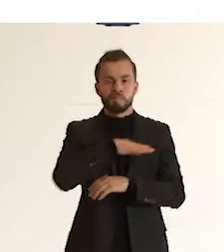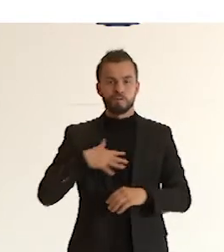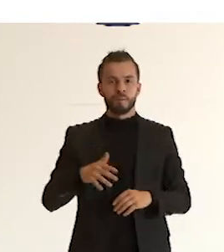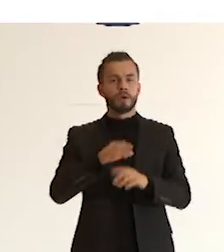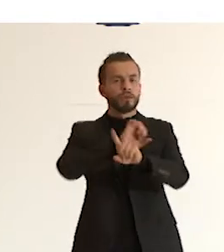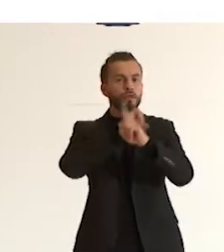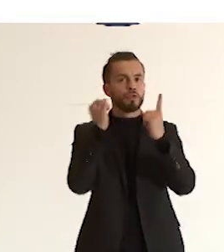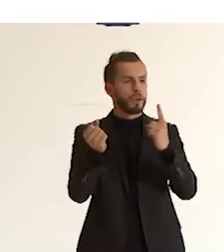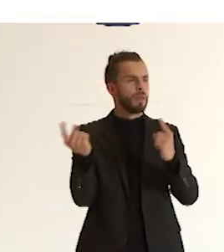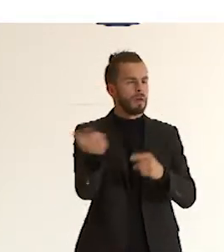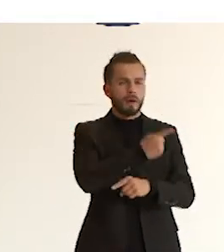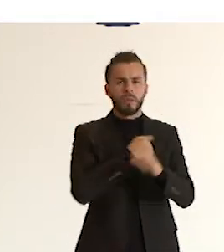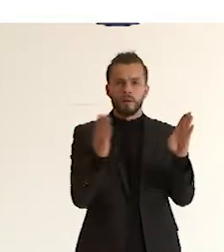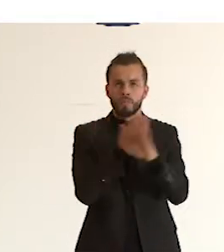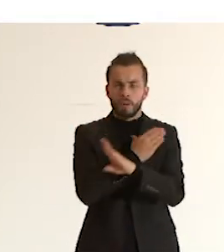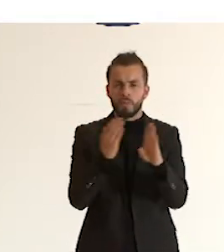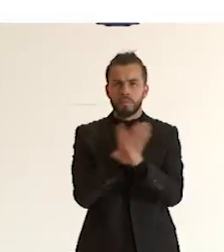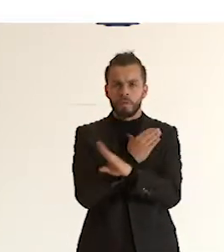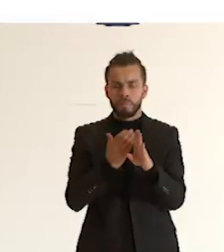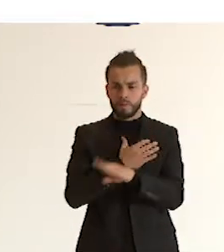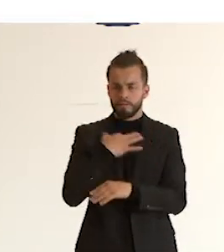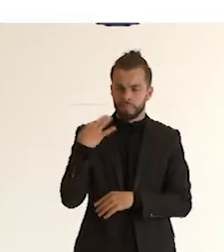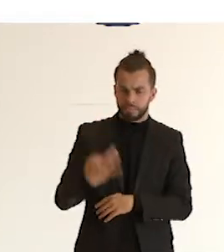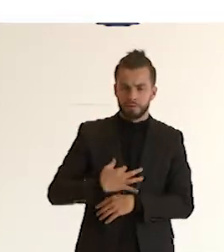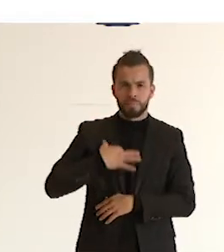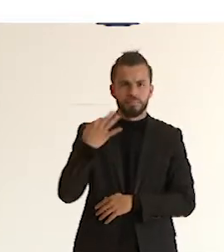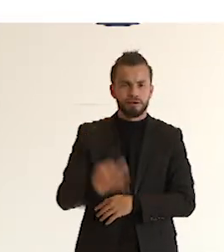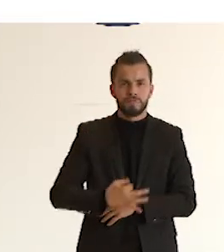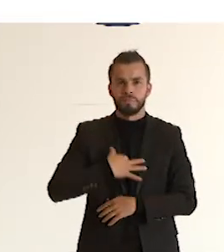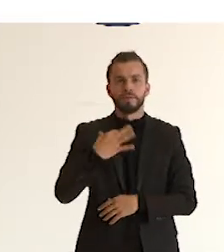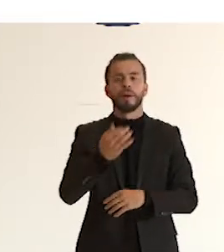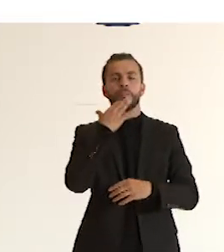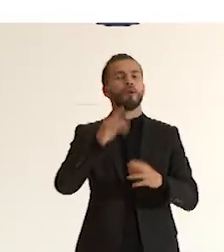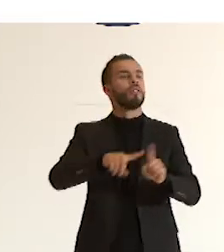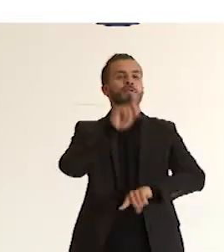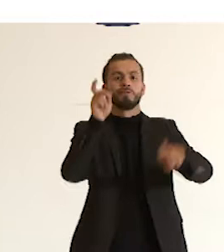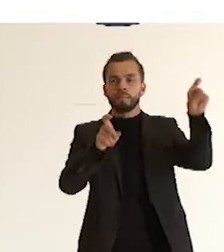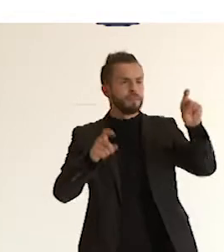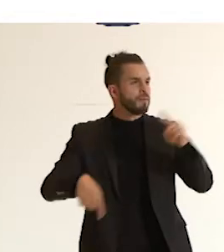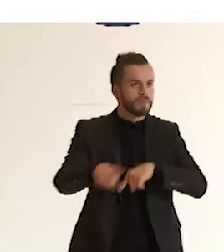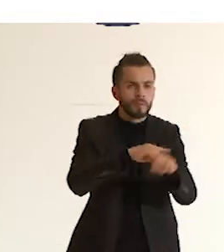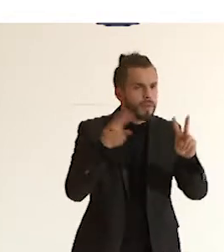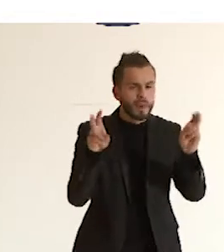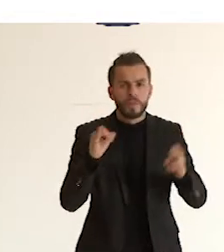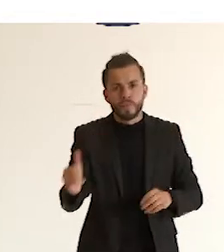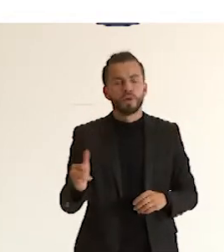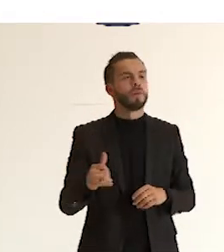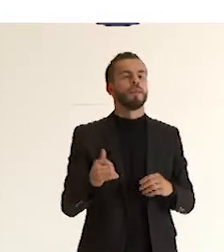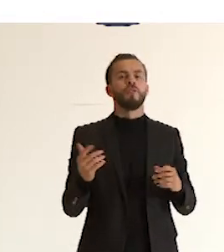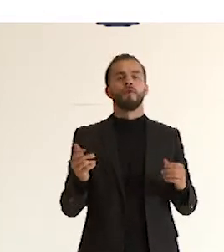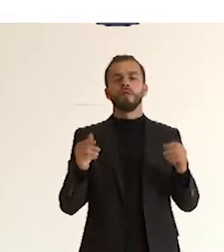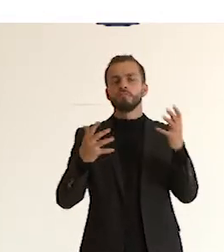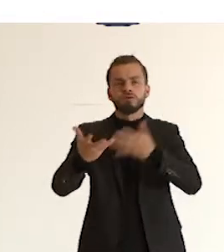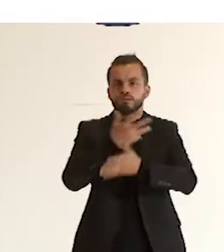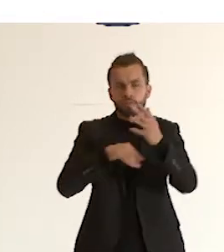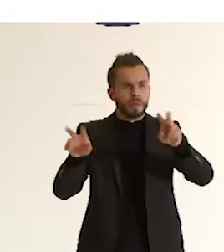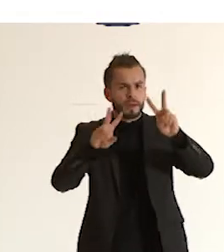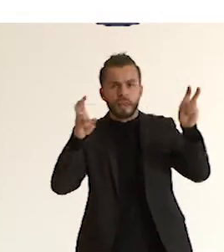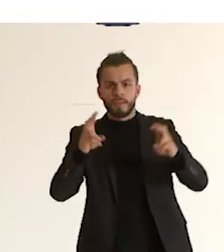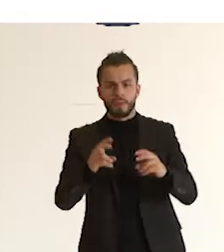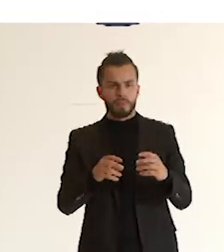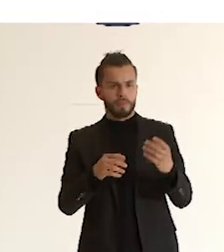sociedad o sea preguntarnos todos por el tema de la migración preguntarnos todos por el tema de los derechos de los